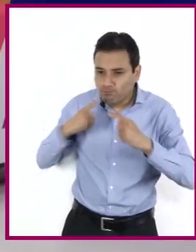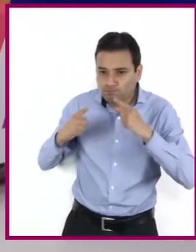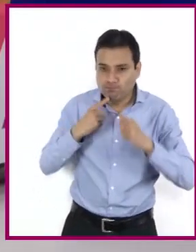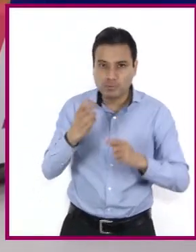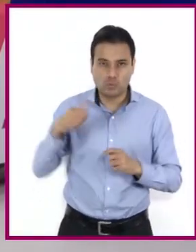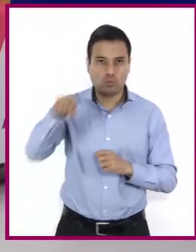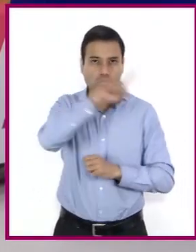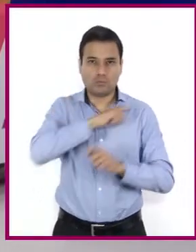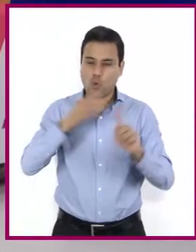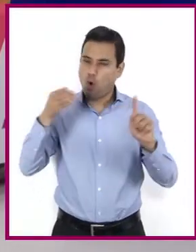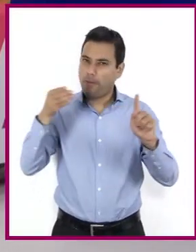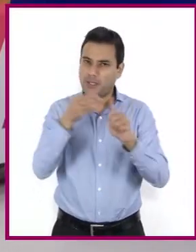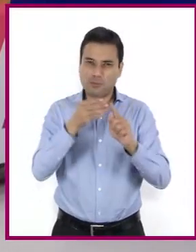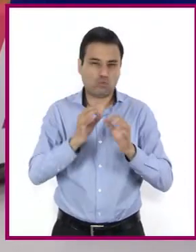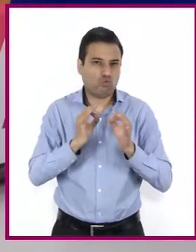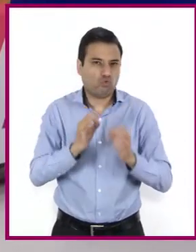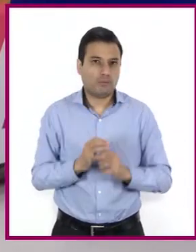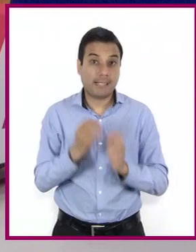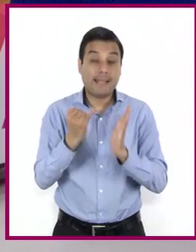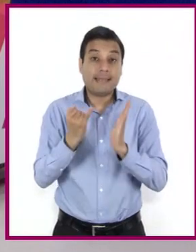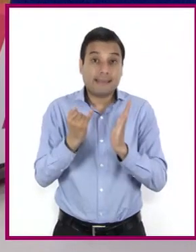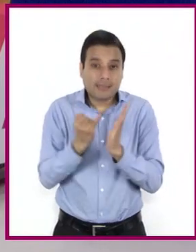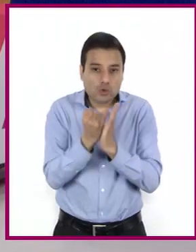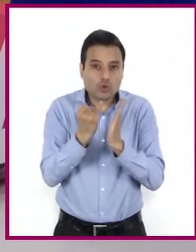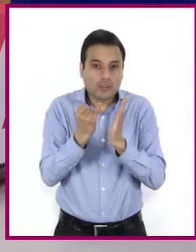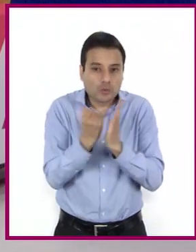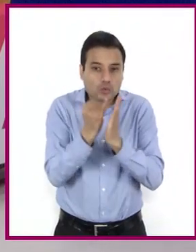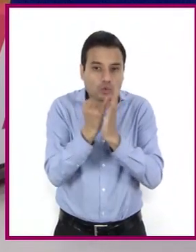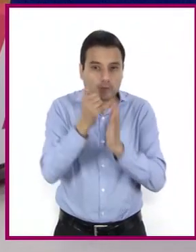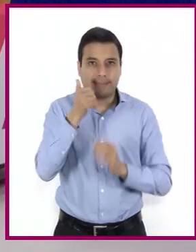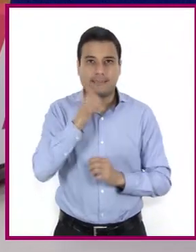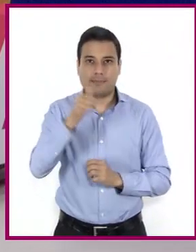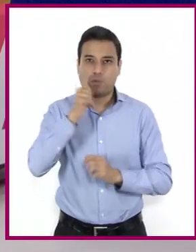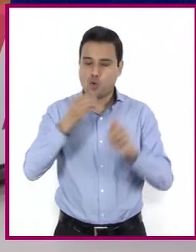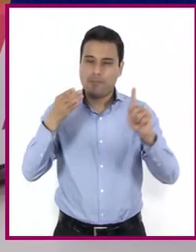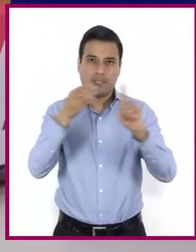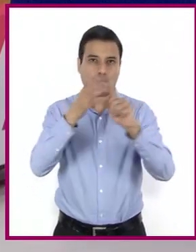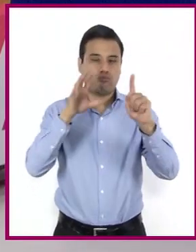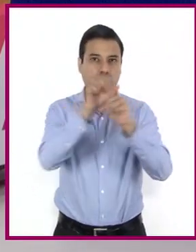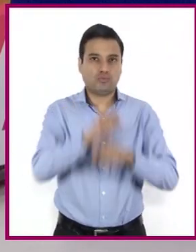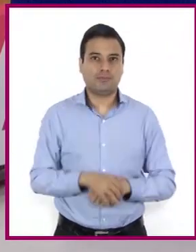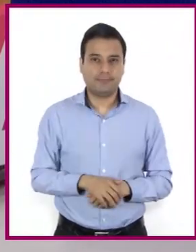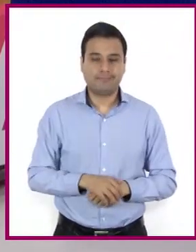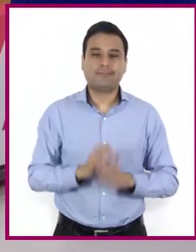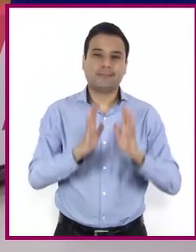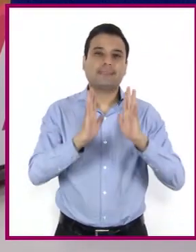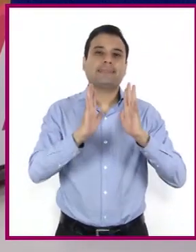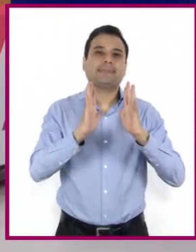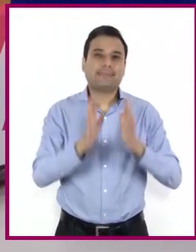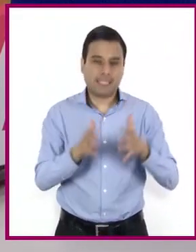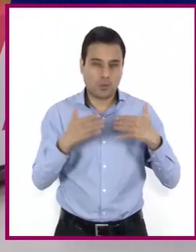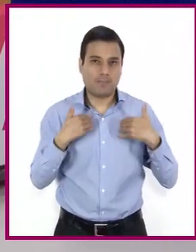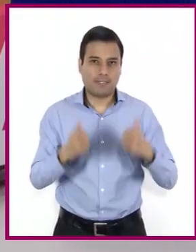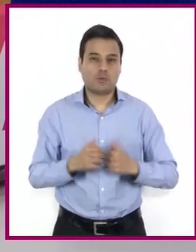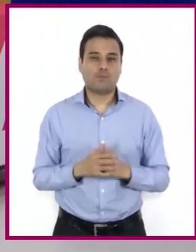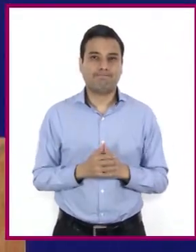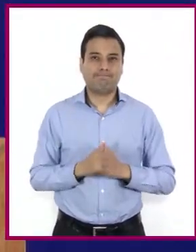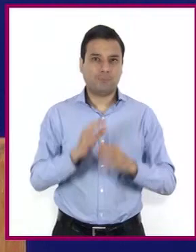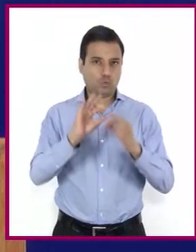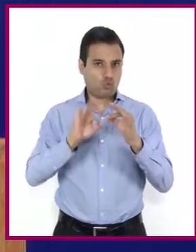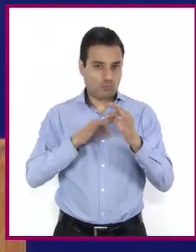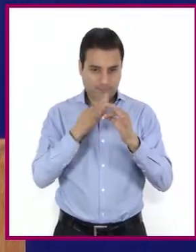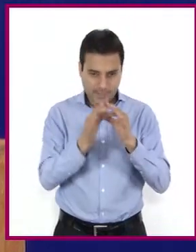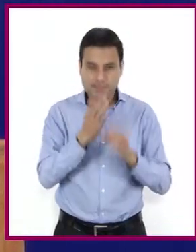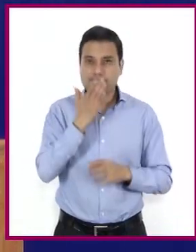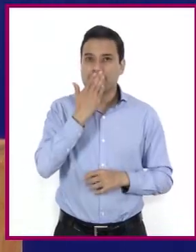un objetivo común y a que cada decisión se tome pensando en ese objetivo final. Es más fácil cumplir bien, a tiempo